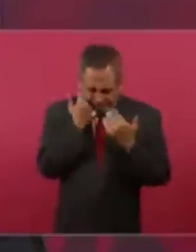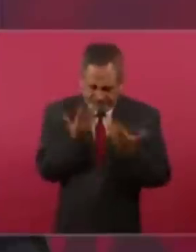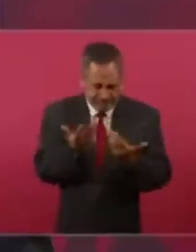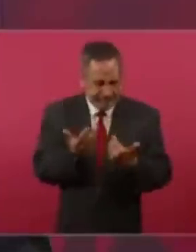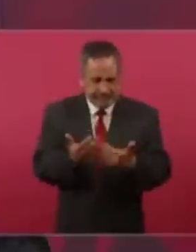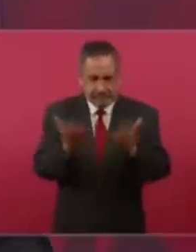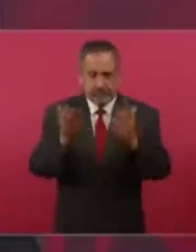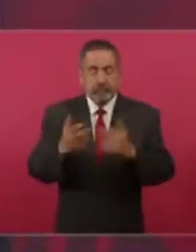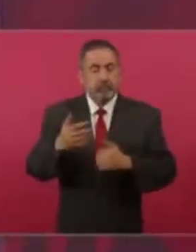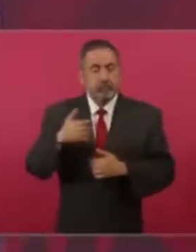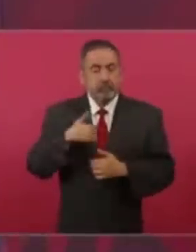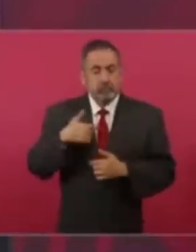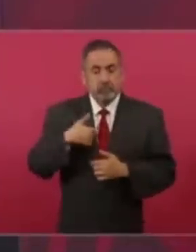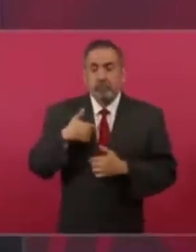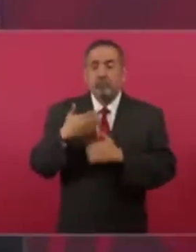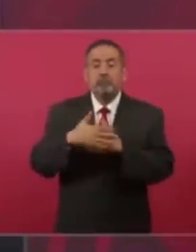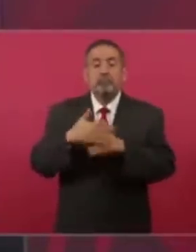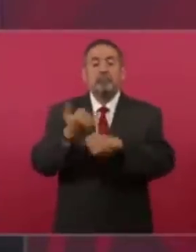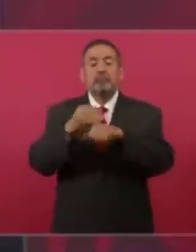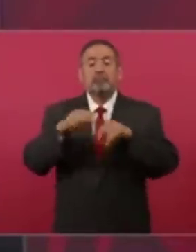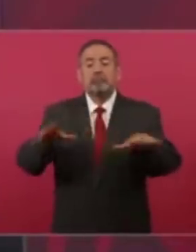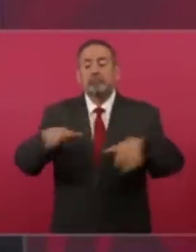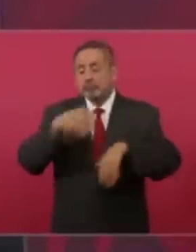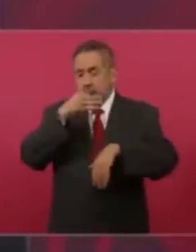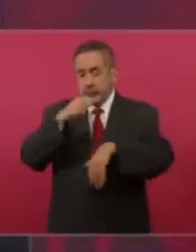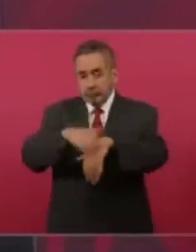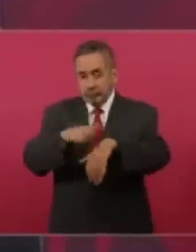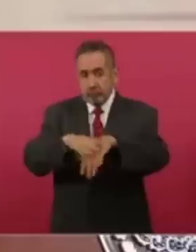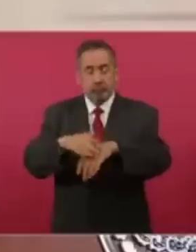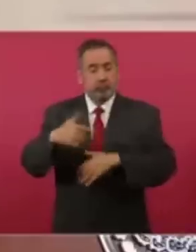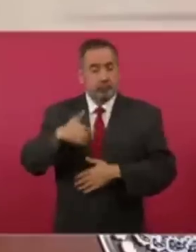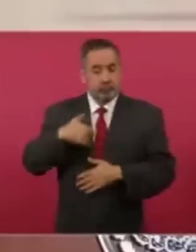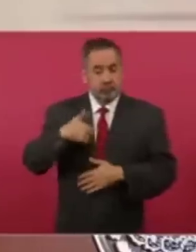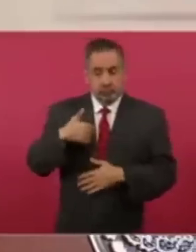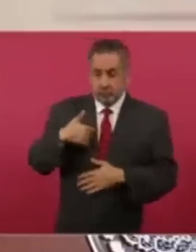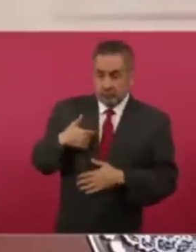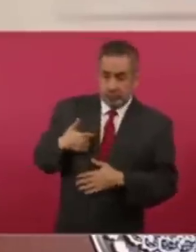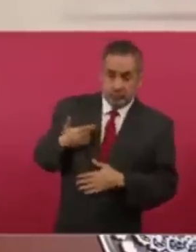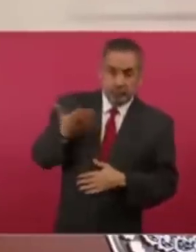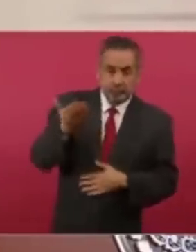Yo voy, les informo, a presentar